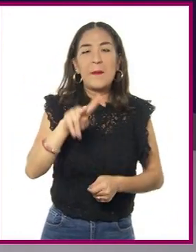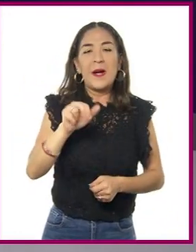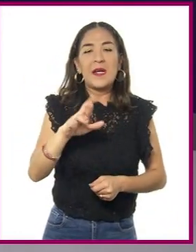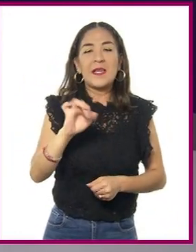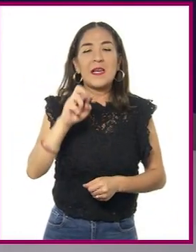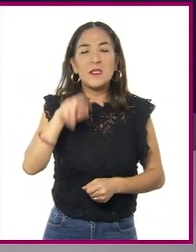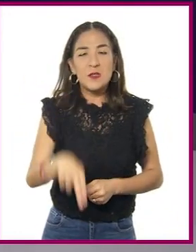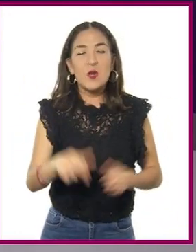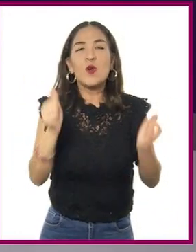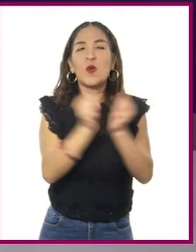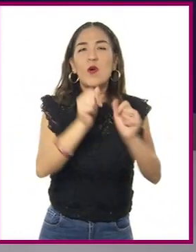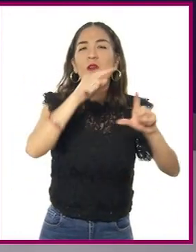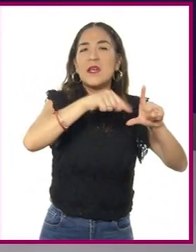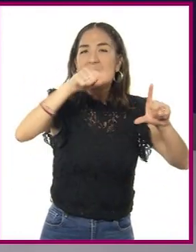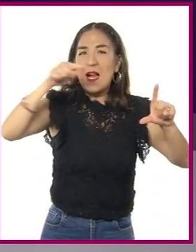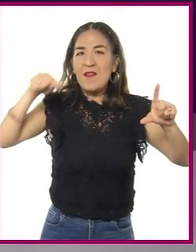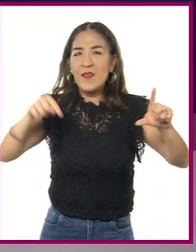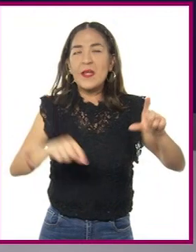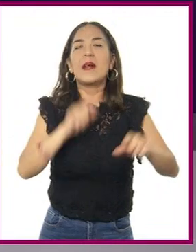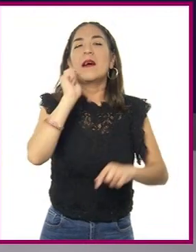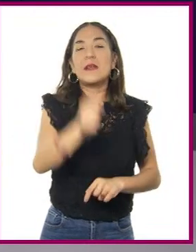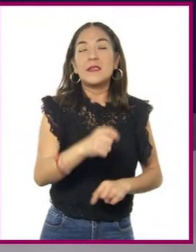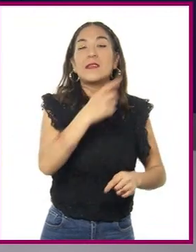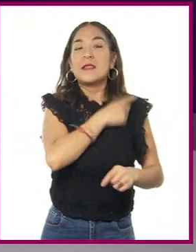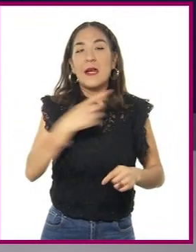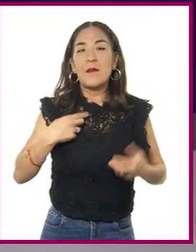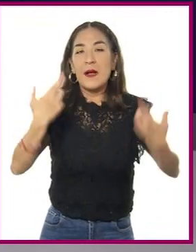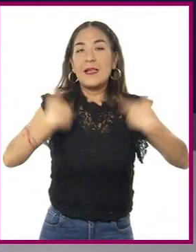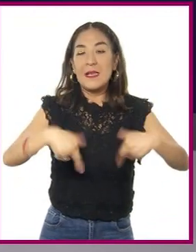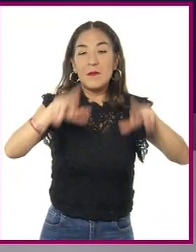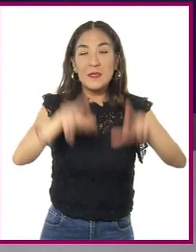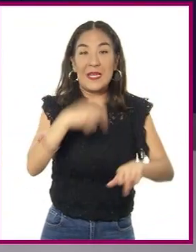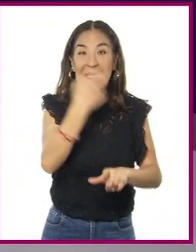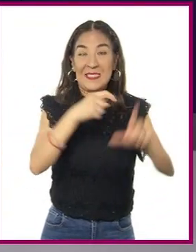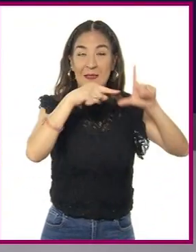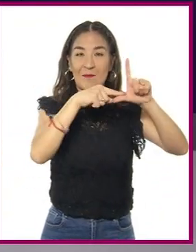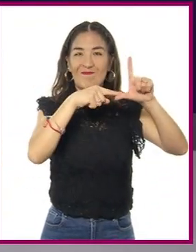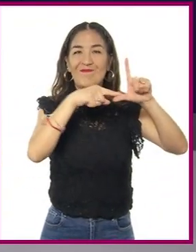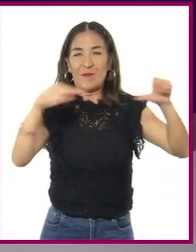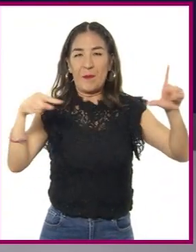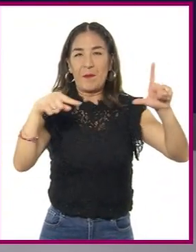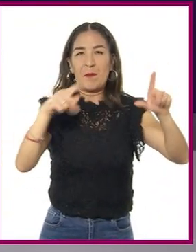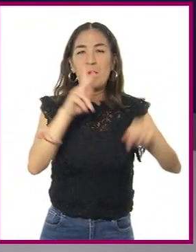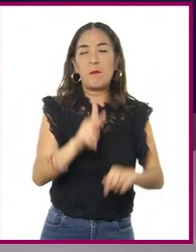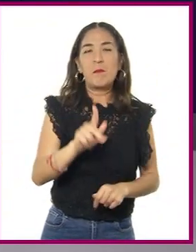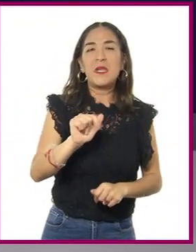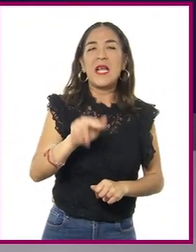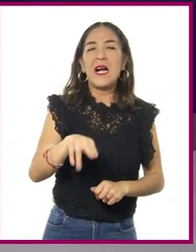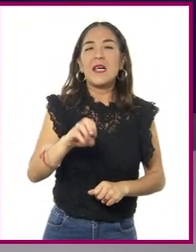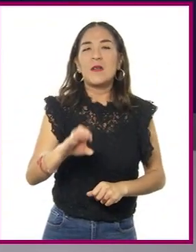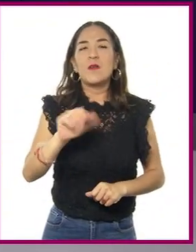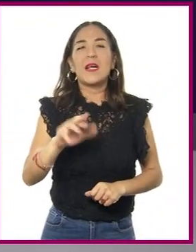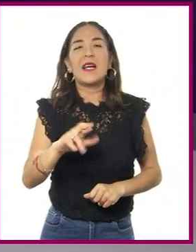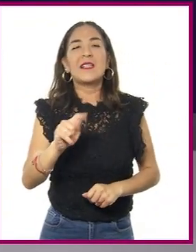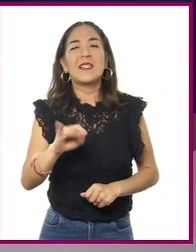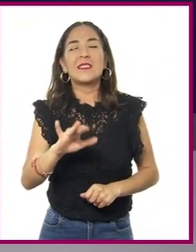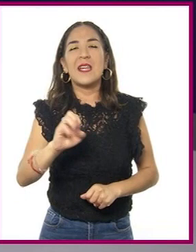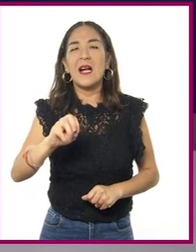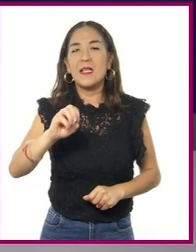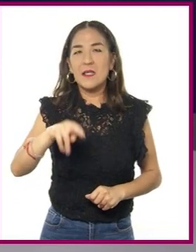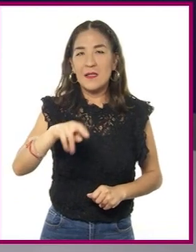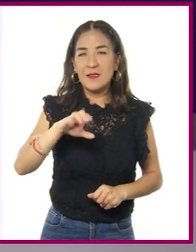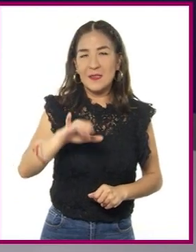gráficas, se partió de las características de la representación en el plano cartesiano con el objetivo de analizar globalmente